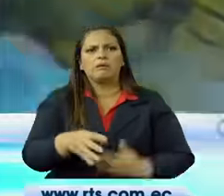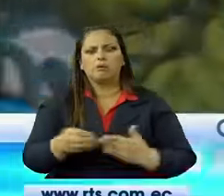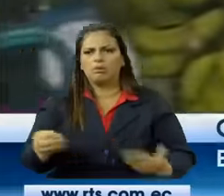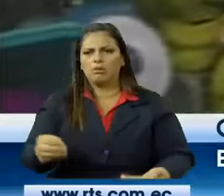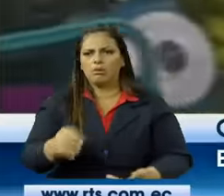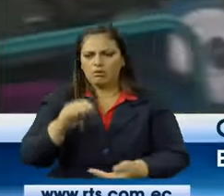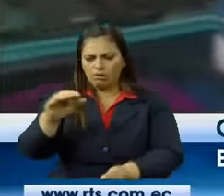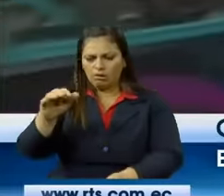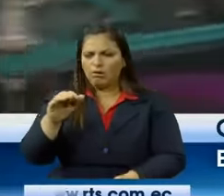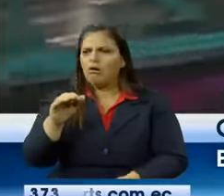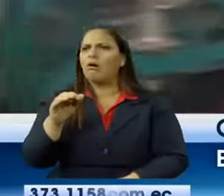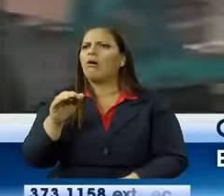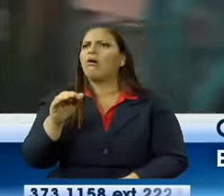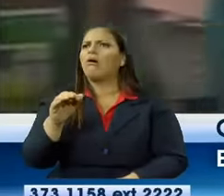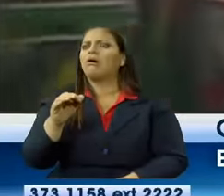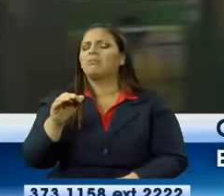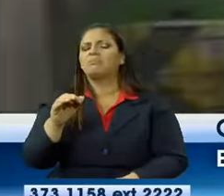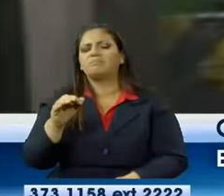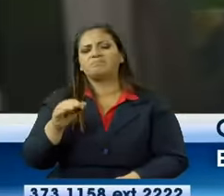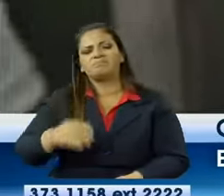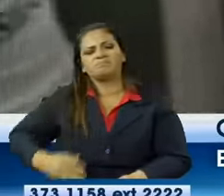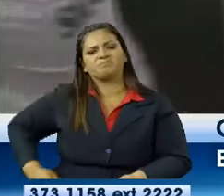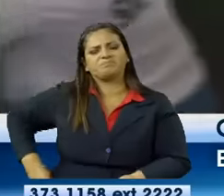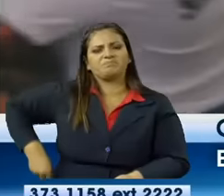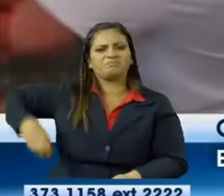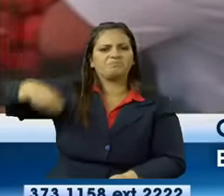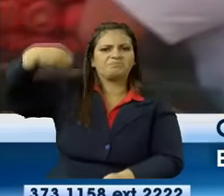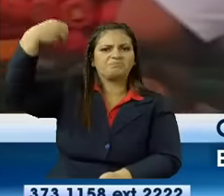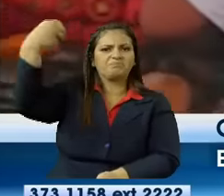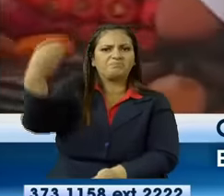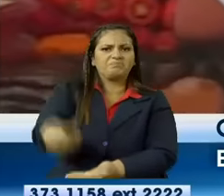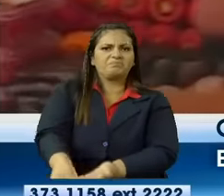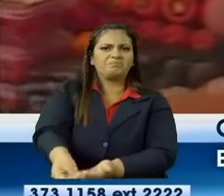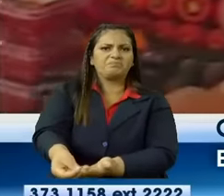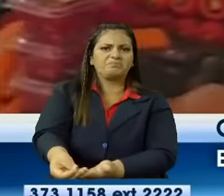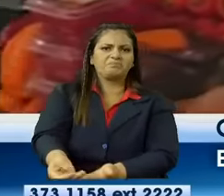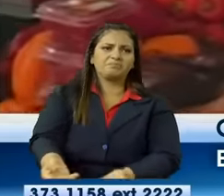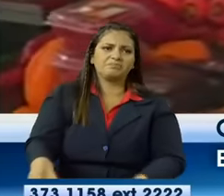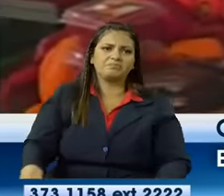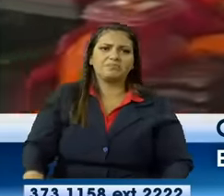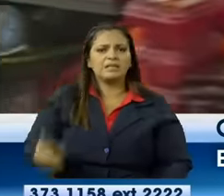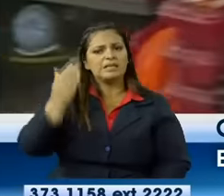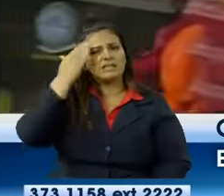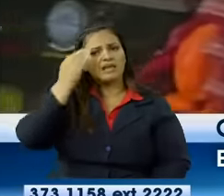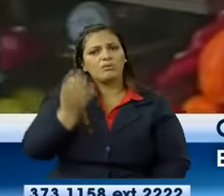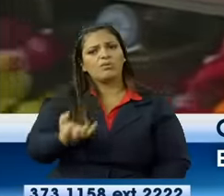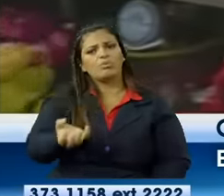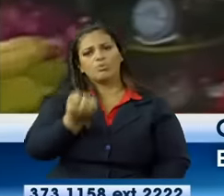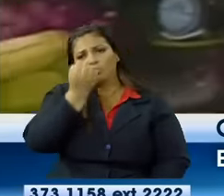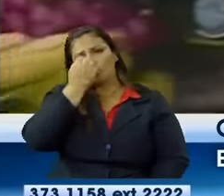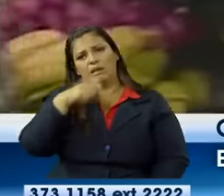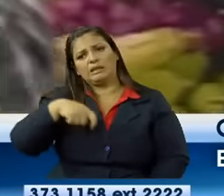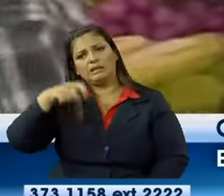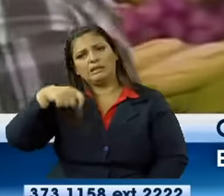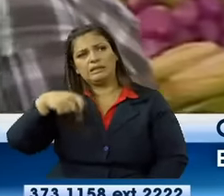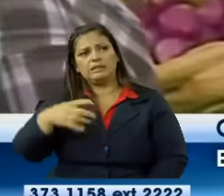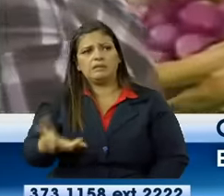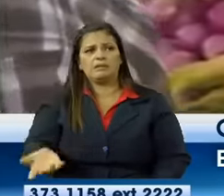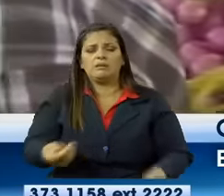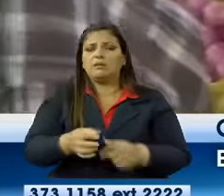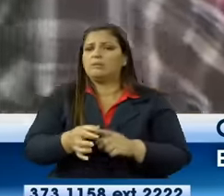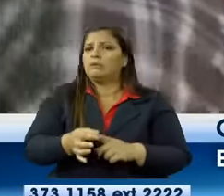que no se puede evitar y lo que tienen ellos que hacer es aquí subirle los centavos. ¿Cómo pueden ellos defenderse ante eso? Porque ellos también me cuentan